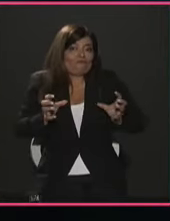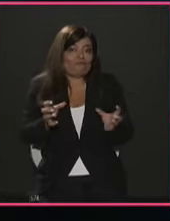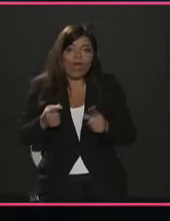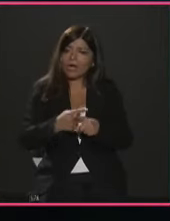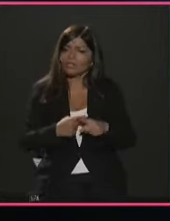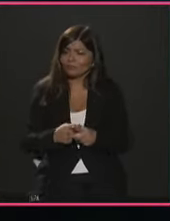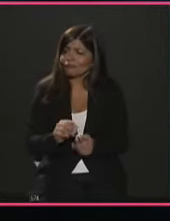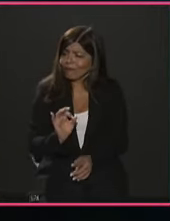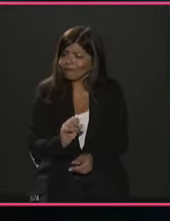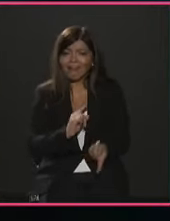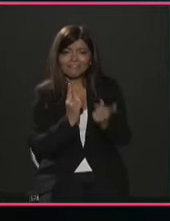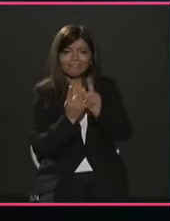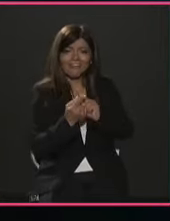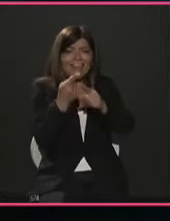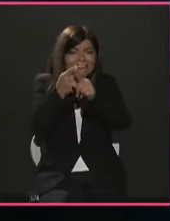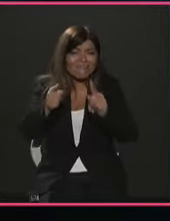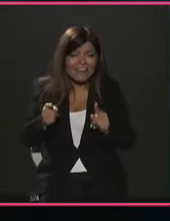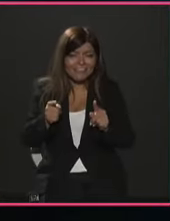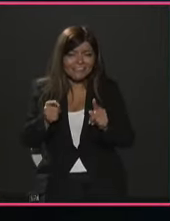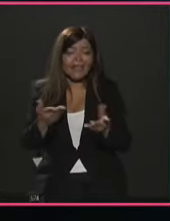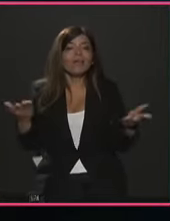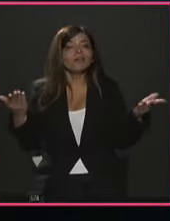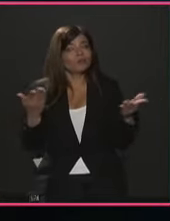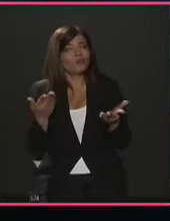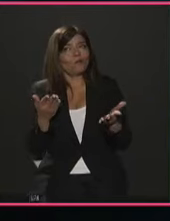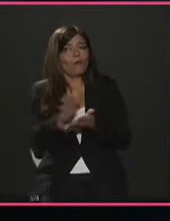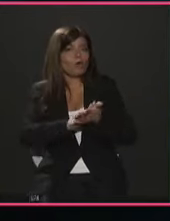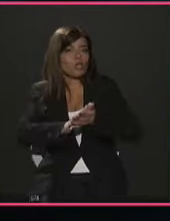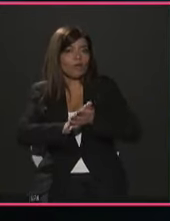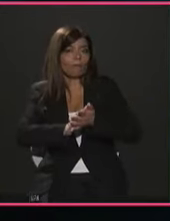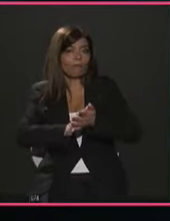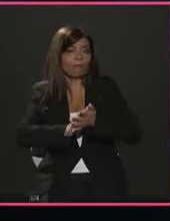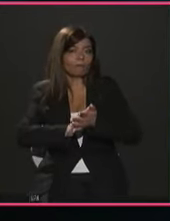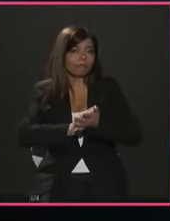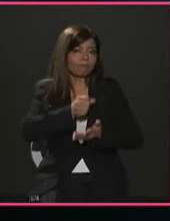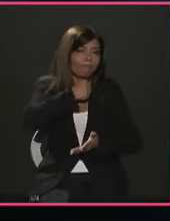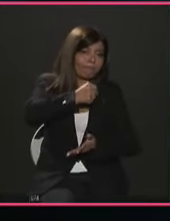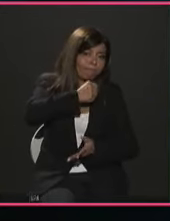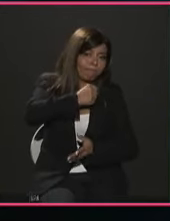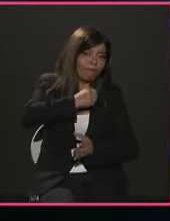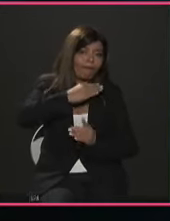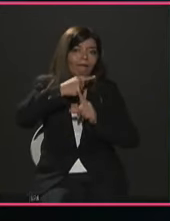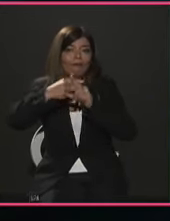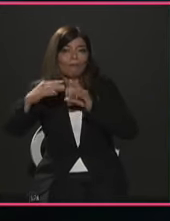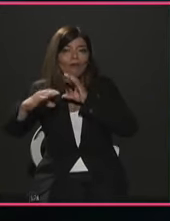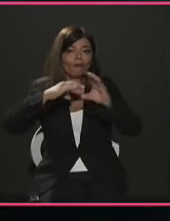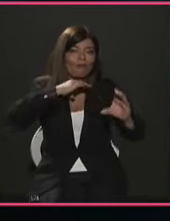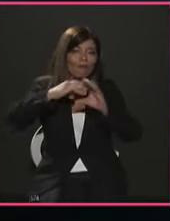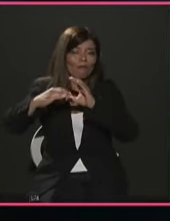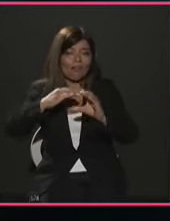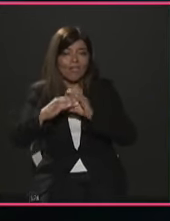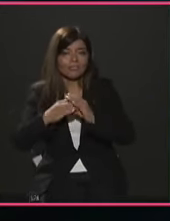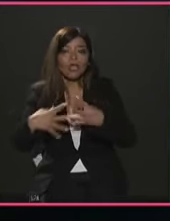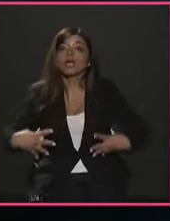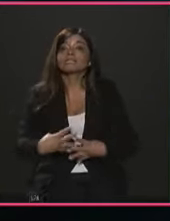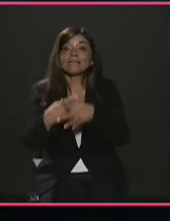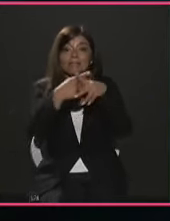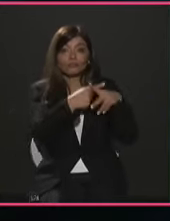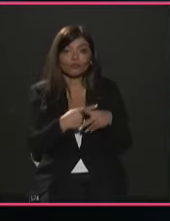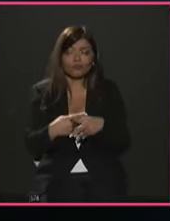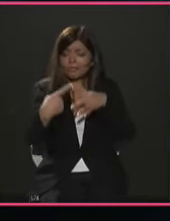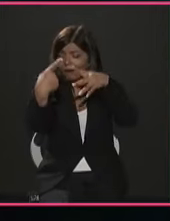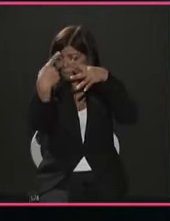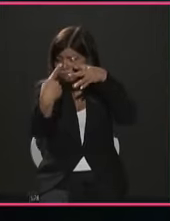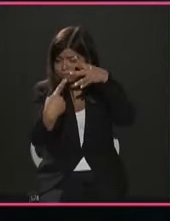sociedad cambió cómo los medios de comunicación cómo las redes